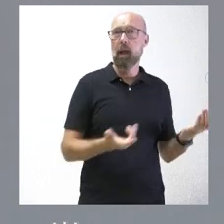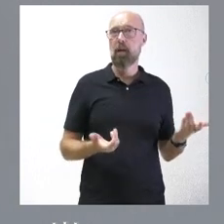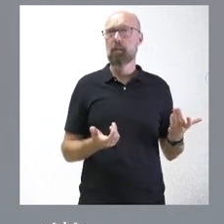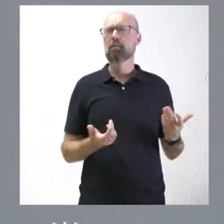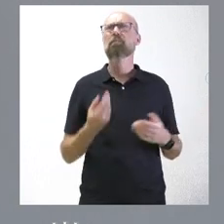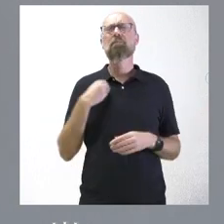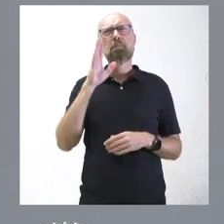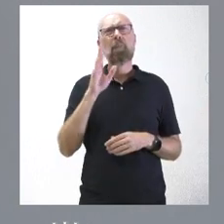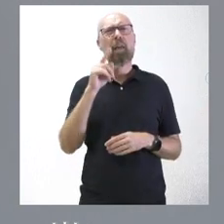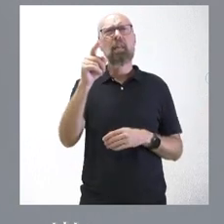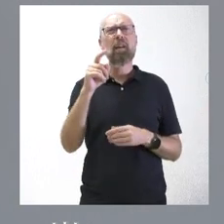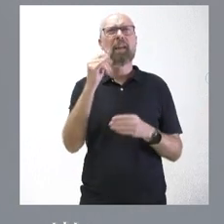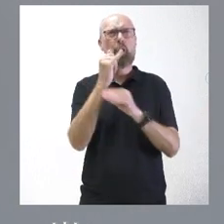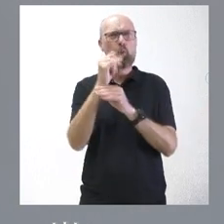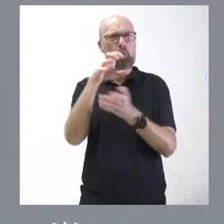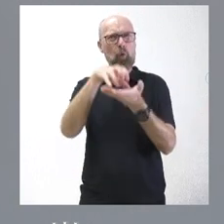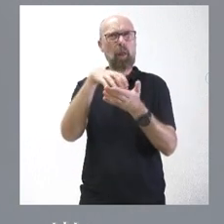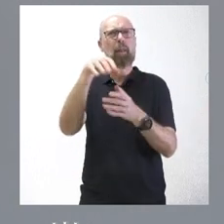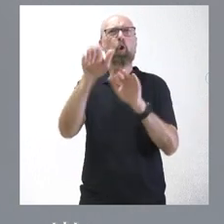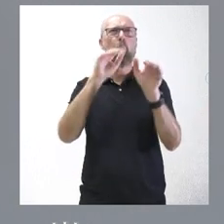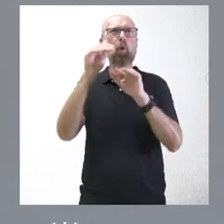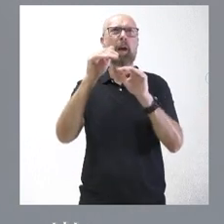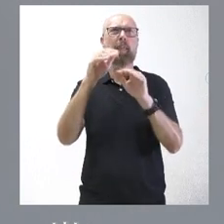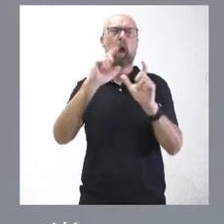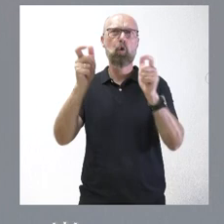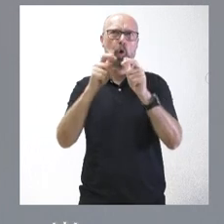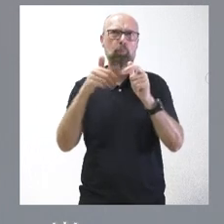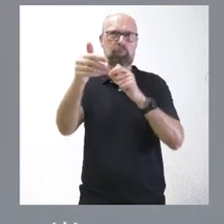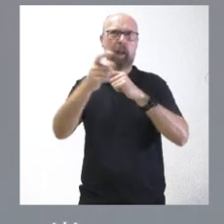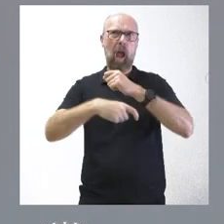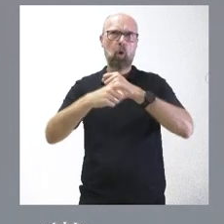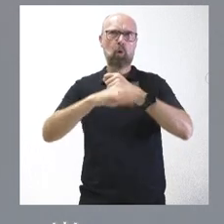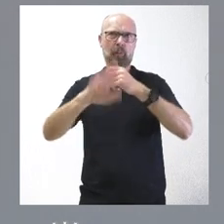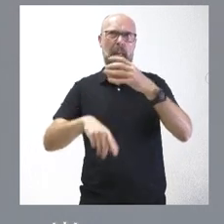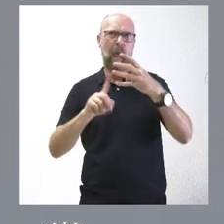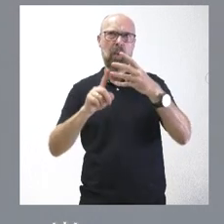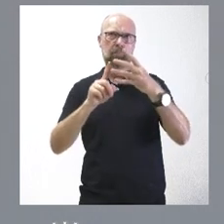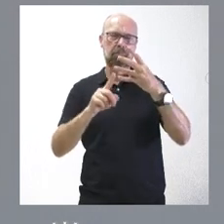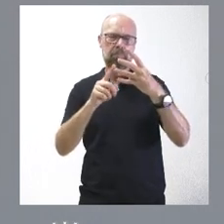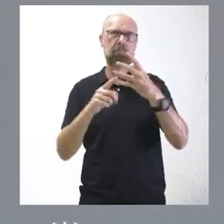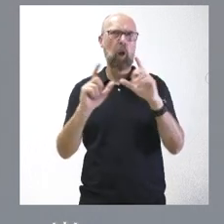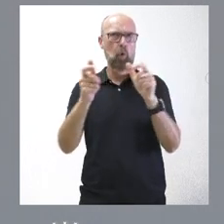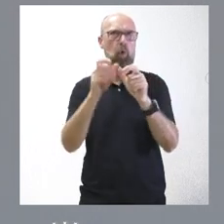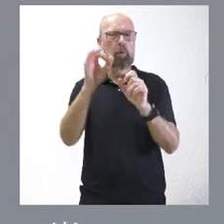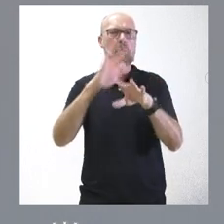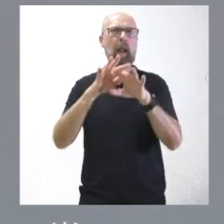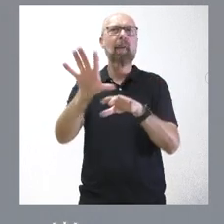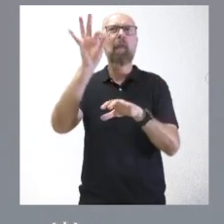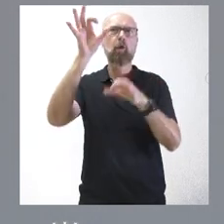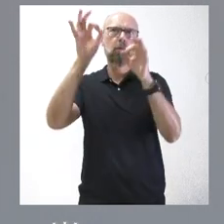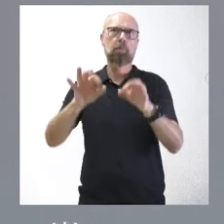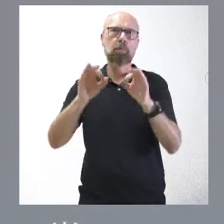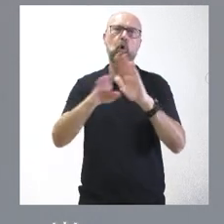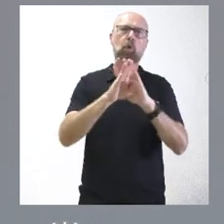una reunión o convocado una reunión para finales de este mes de agosto donde tomará la decisión definitiva que pudiera corresponder